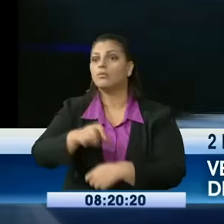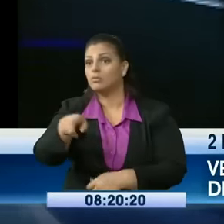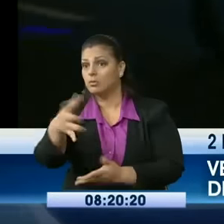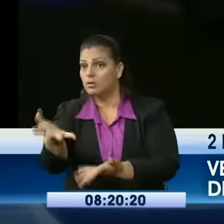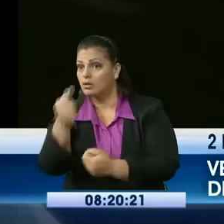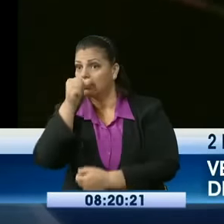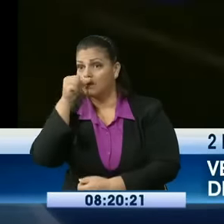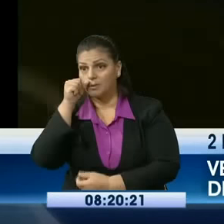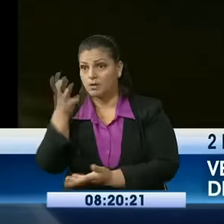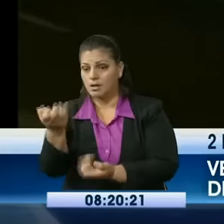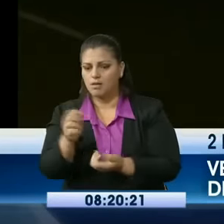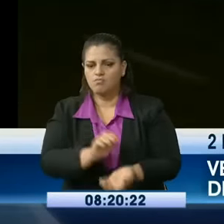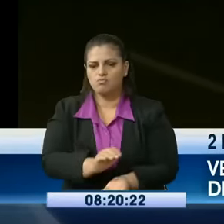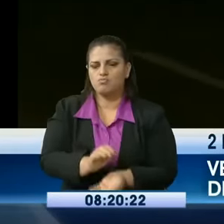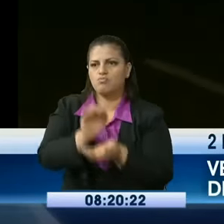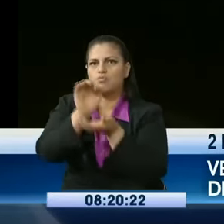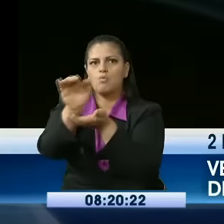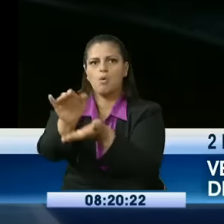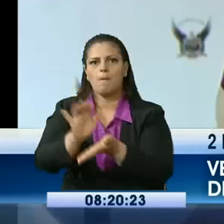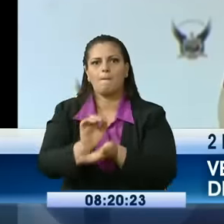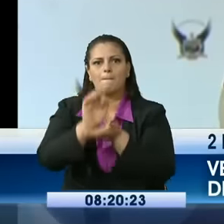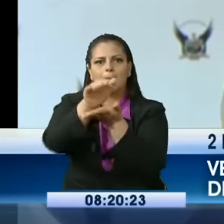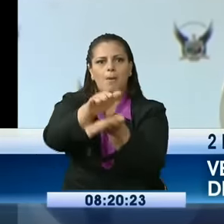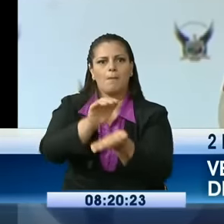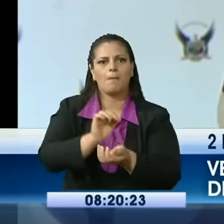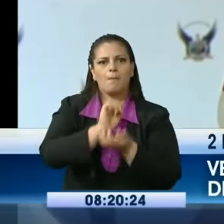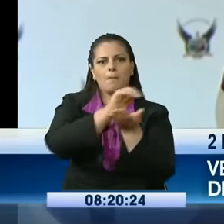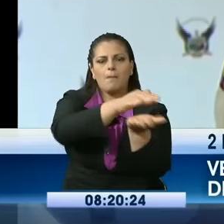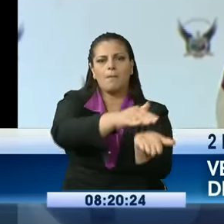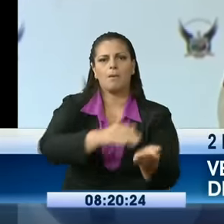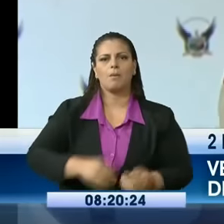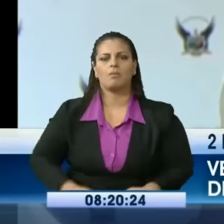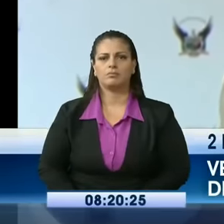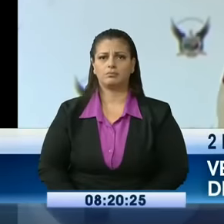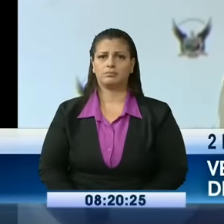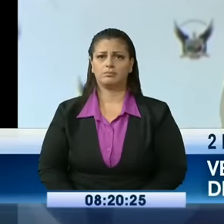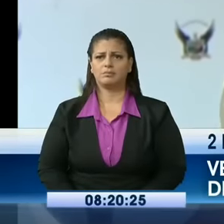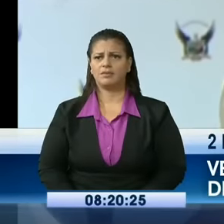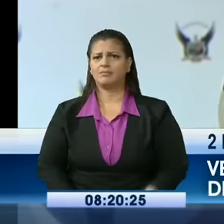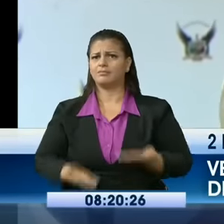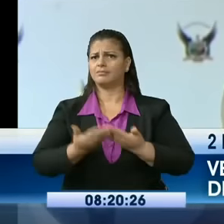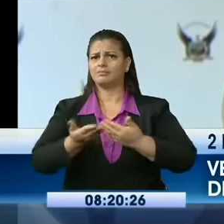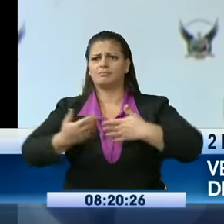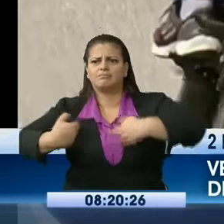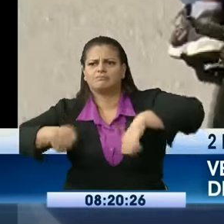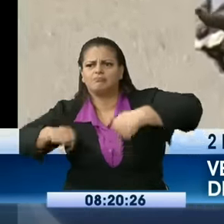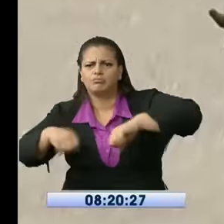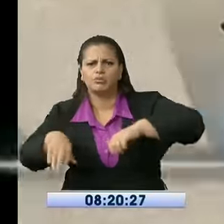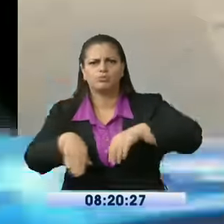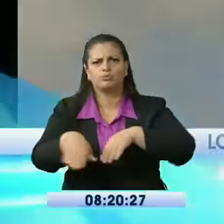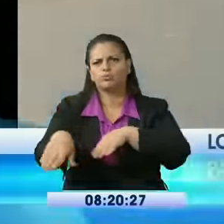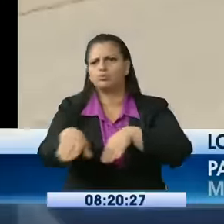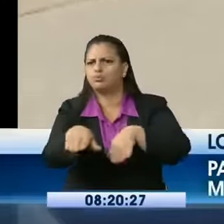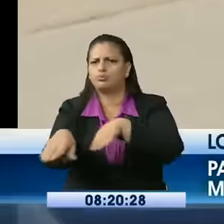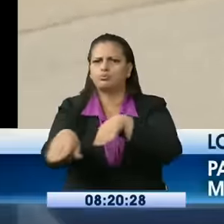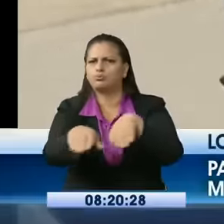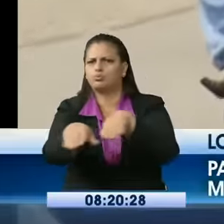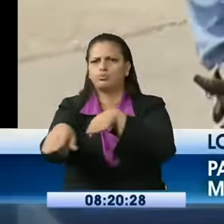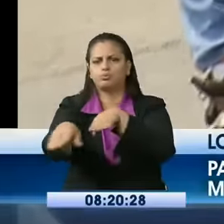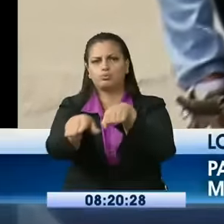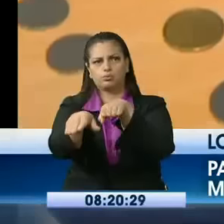detención de 2 ciudadanos y uno de los expendedores que trabajaba directamente para estos 2 ciudadanos, los quienes son